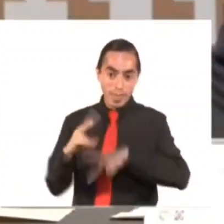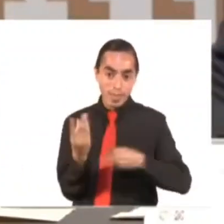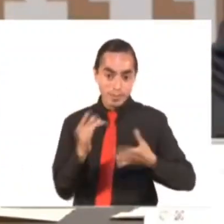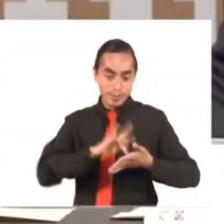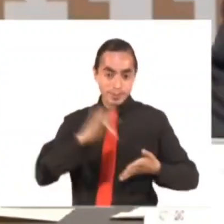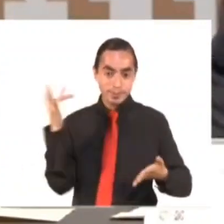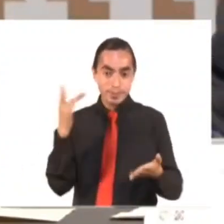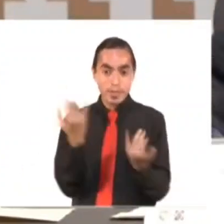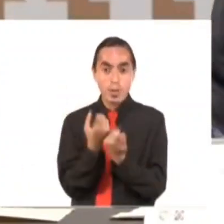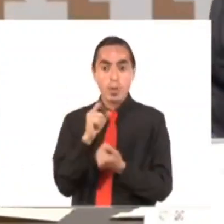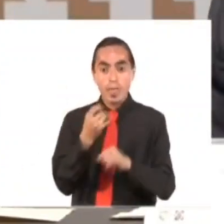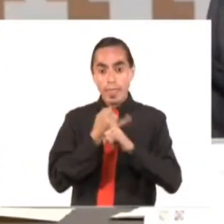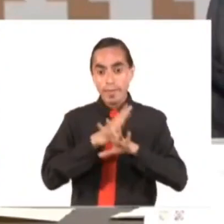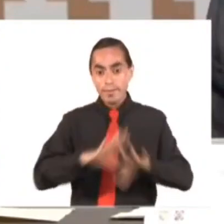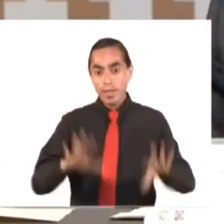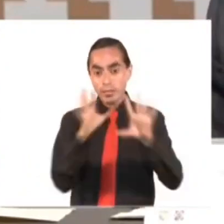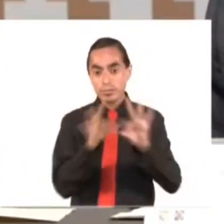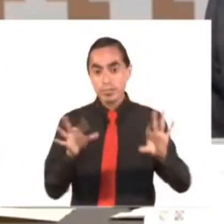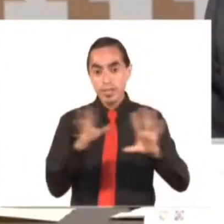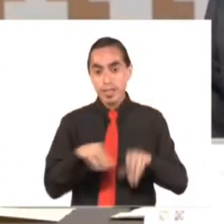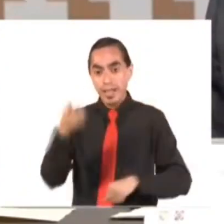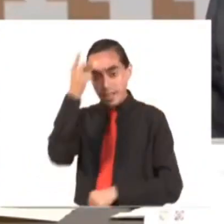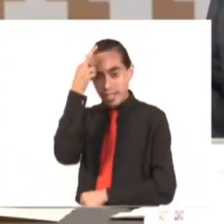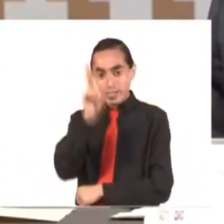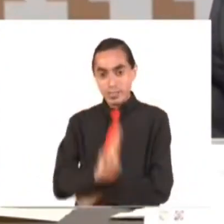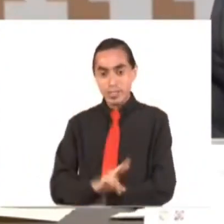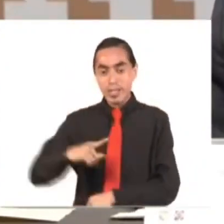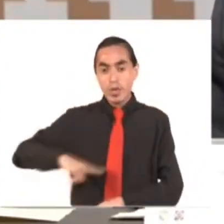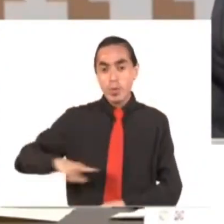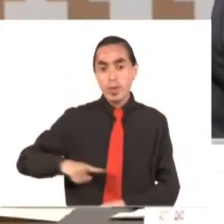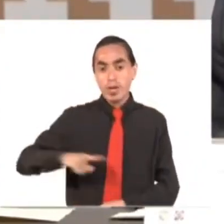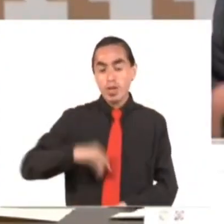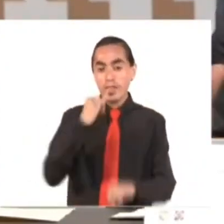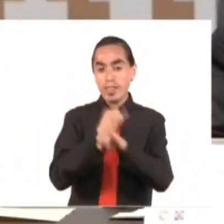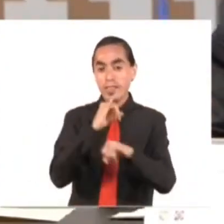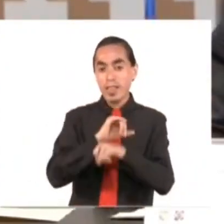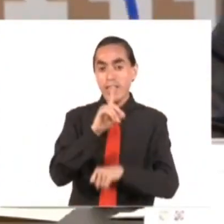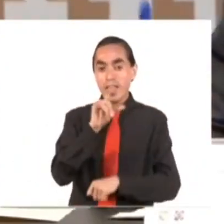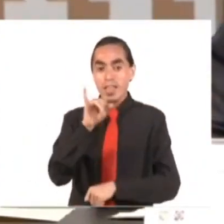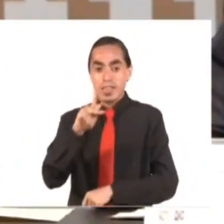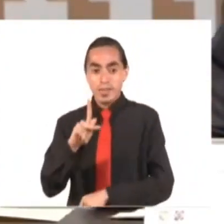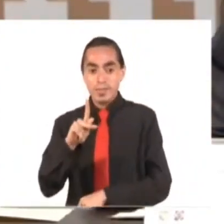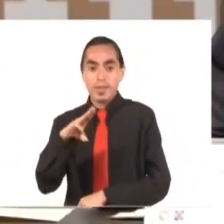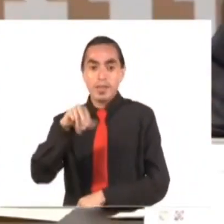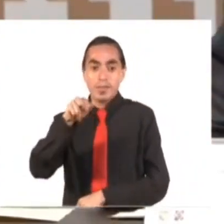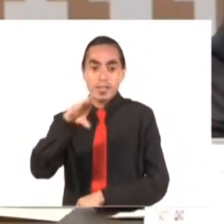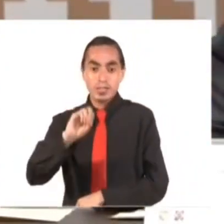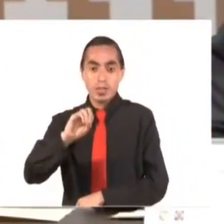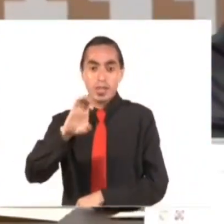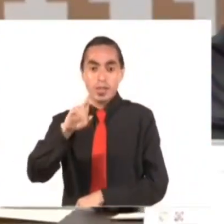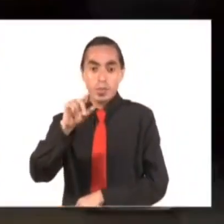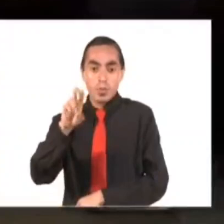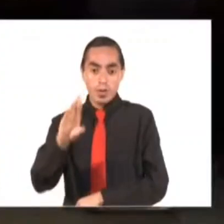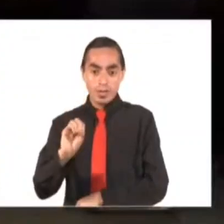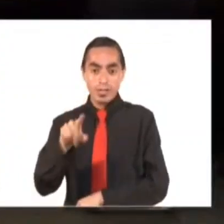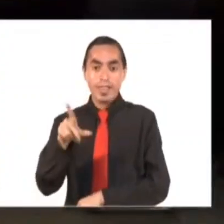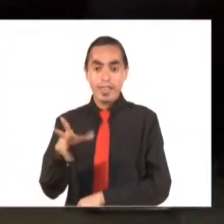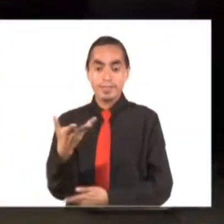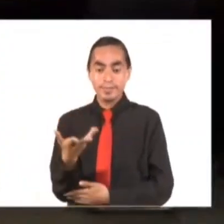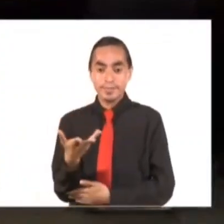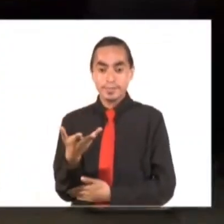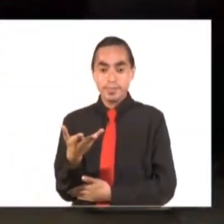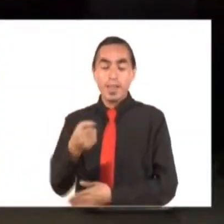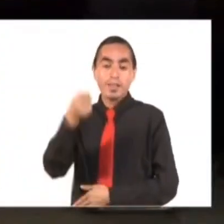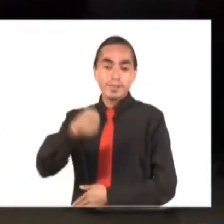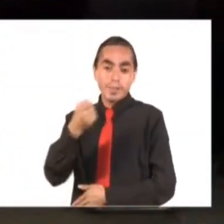Se informa igualmente que nos acompaña el director de Gobierno Digital de la DIP, el maestro Eduardo Clark García, a quien